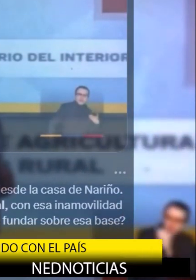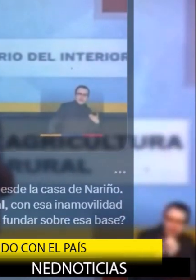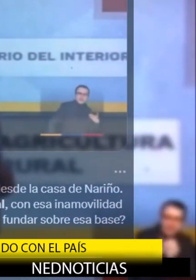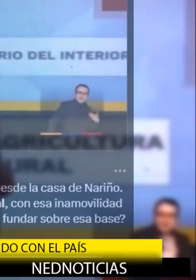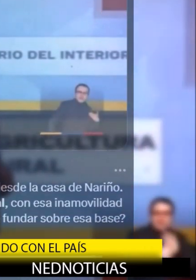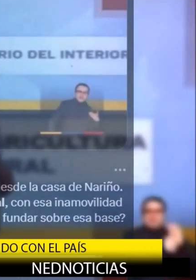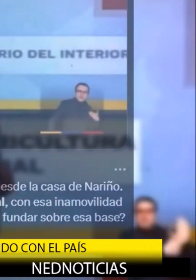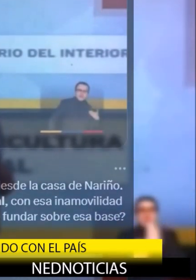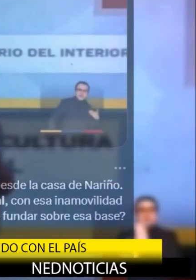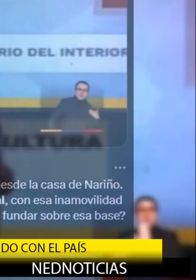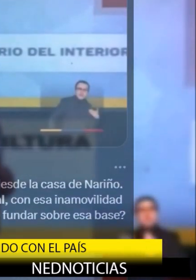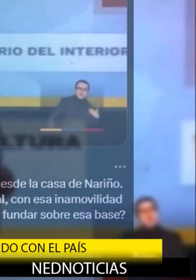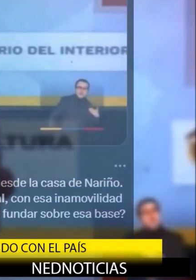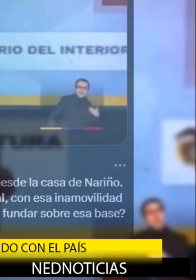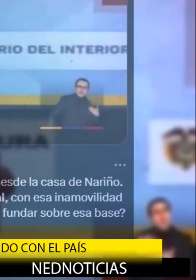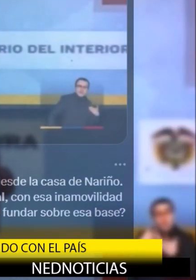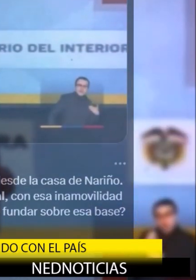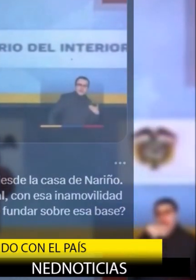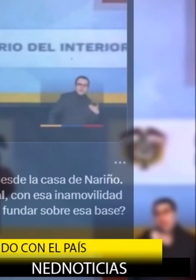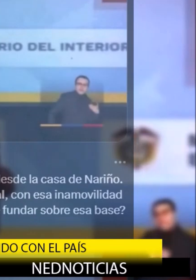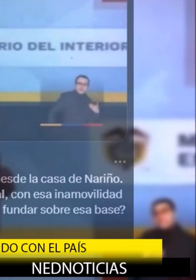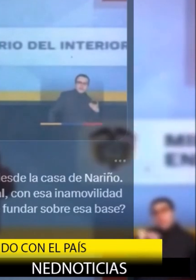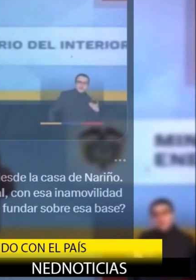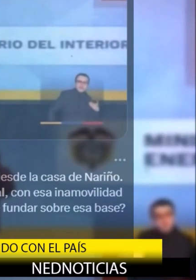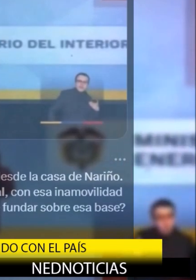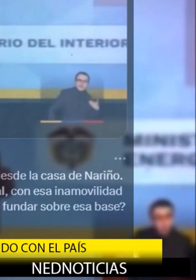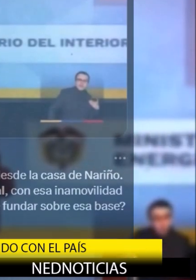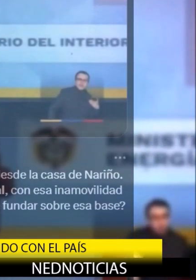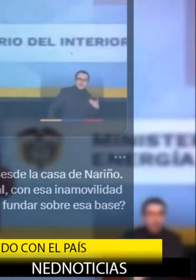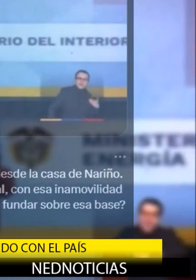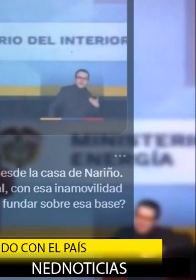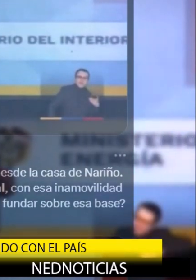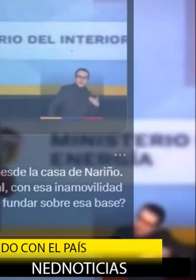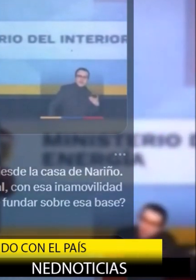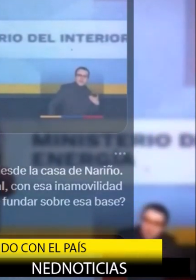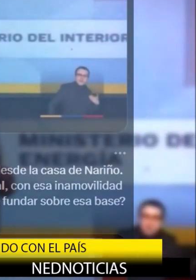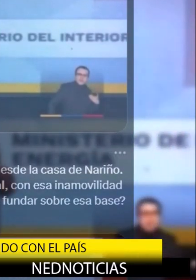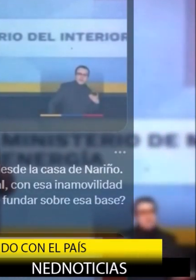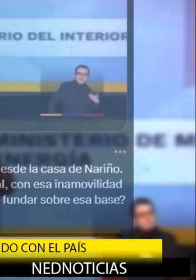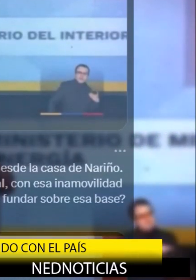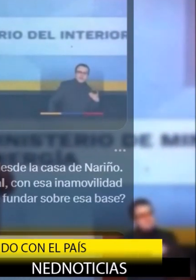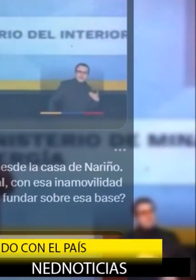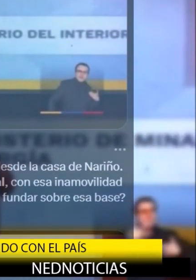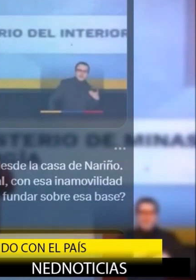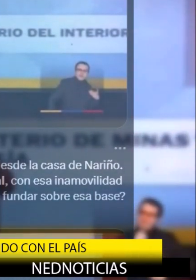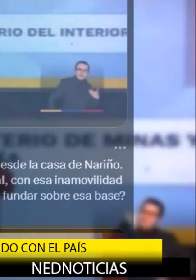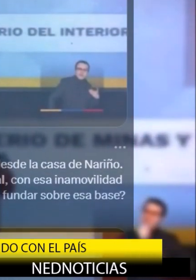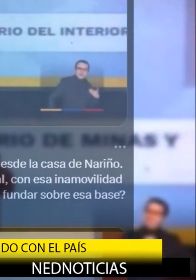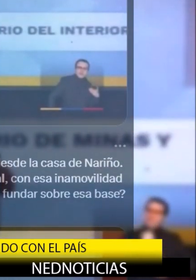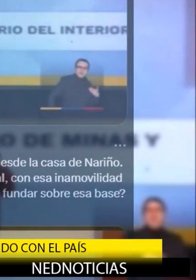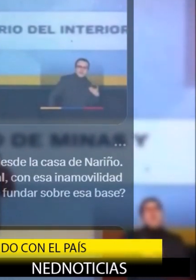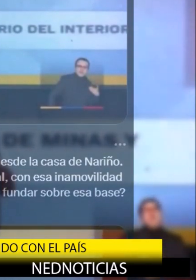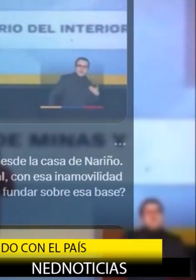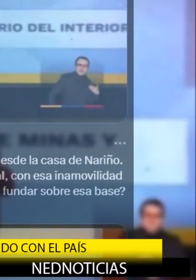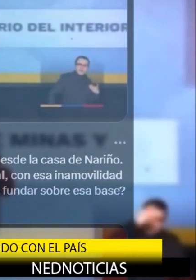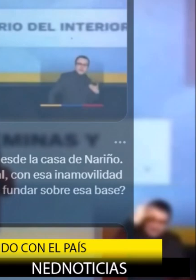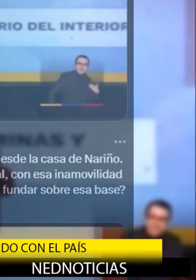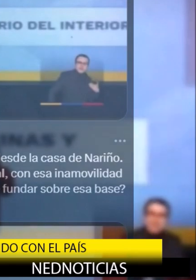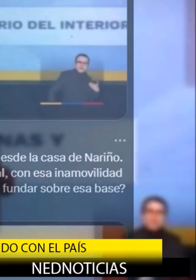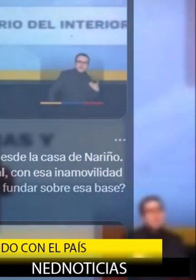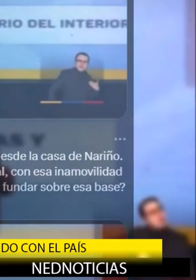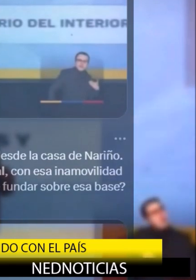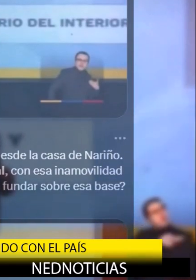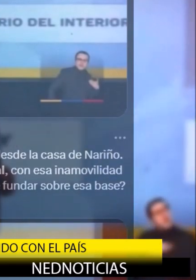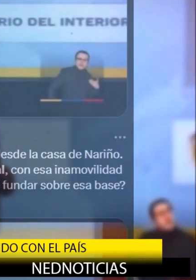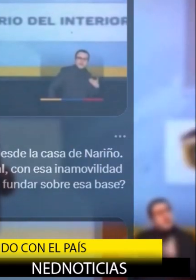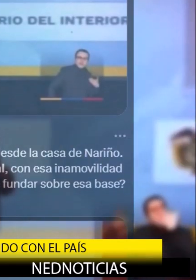La inamovilidad laboral es el comienzo del fin. La inamovilidad laboral existe en los países socialistas comunistas, claro, donde